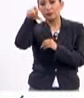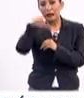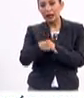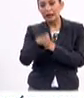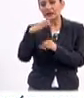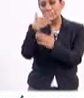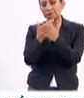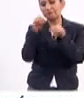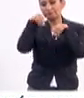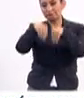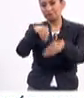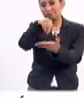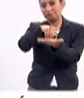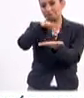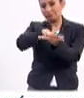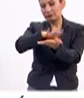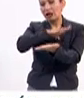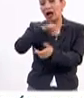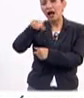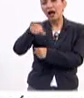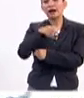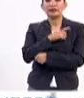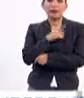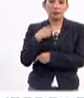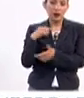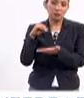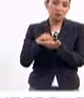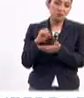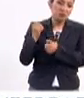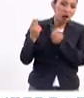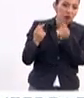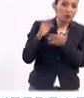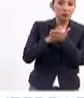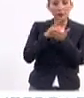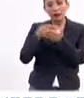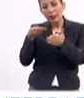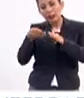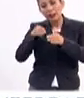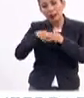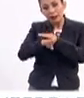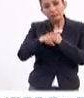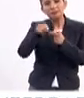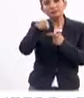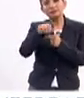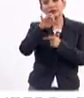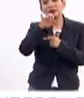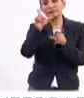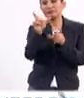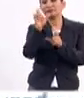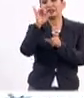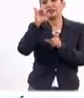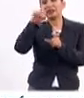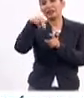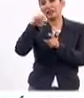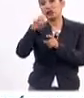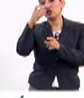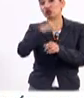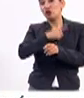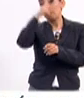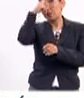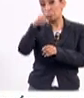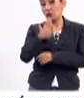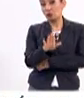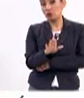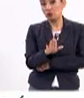unadmexico.mx y registrarse. Ahí van a tener que incluir algunos documentos como el IFE, porque es solo para